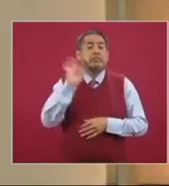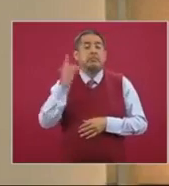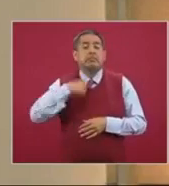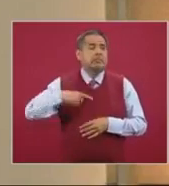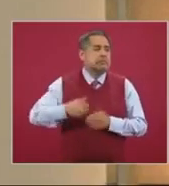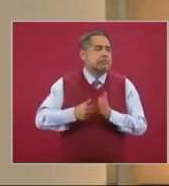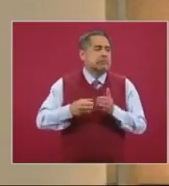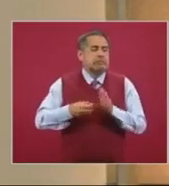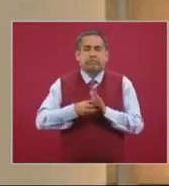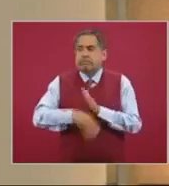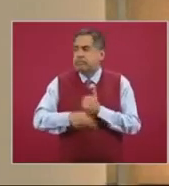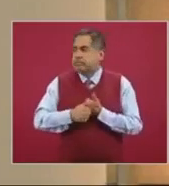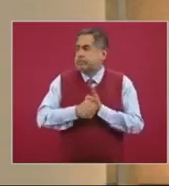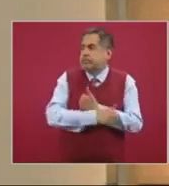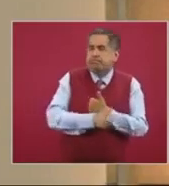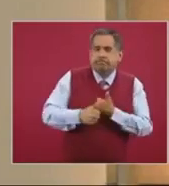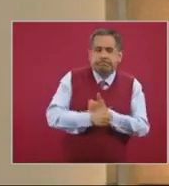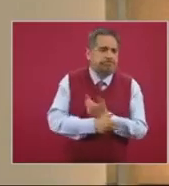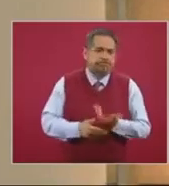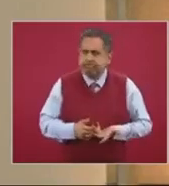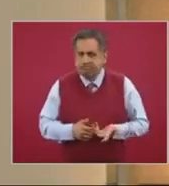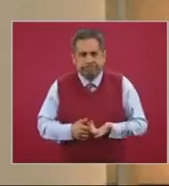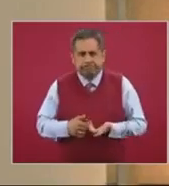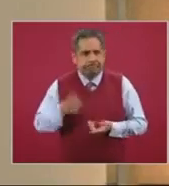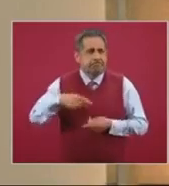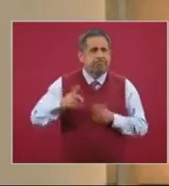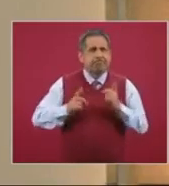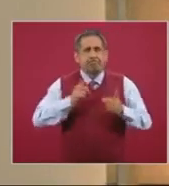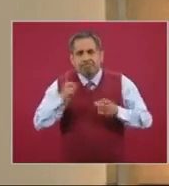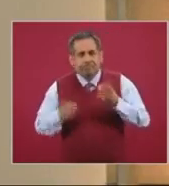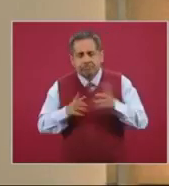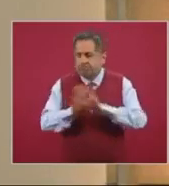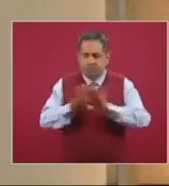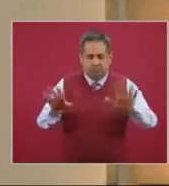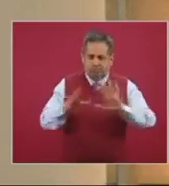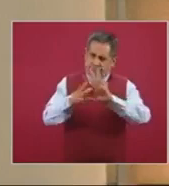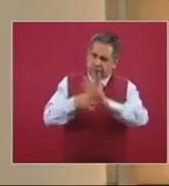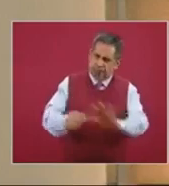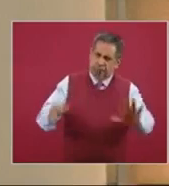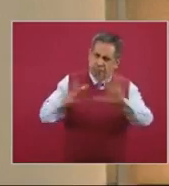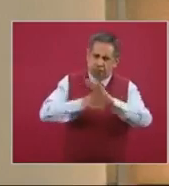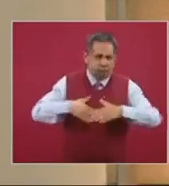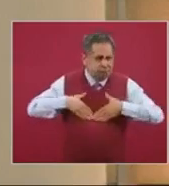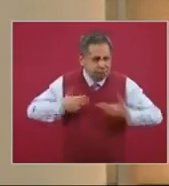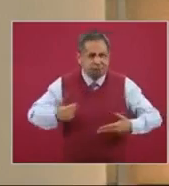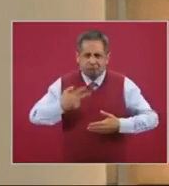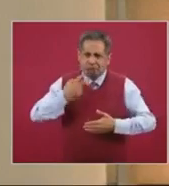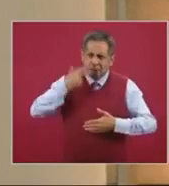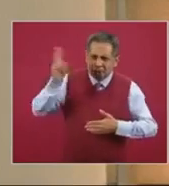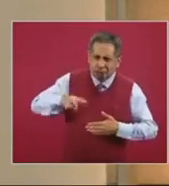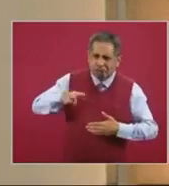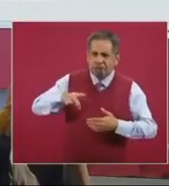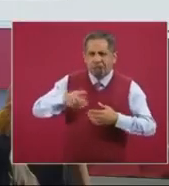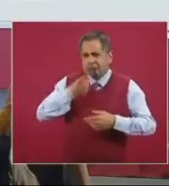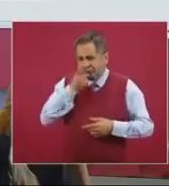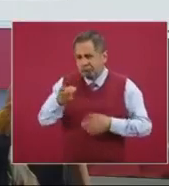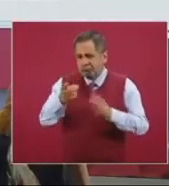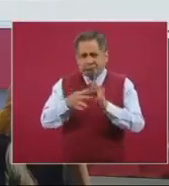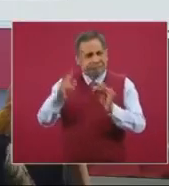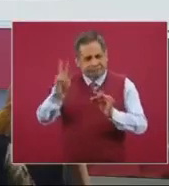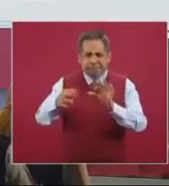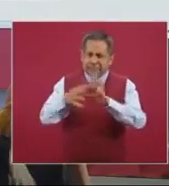verdad, desacredita la capacidad de persuadir. Por eso siempre hay que hablar con la verdad. A veces la verdad